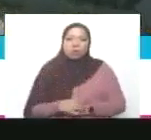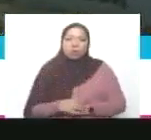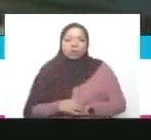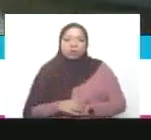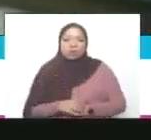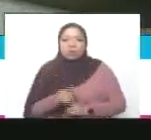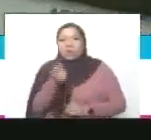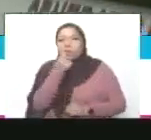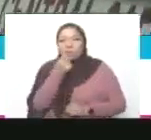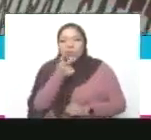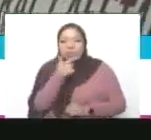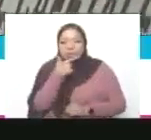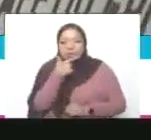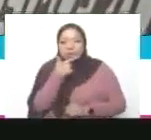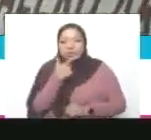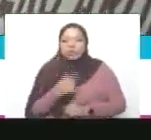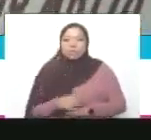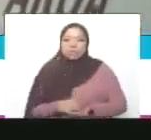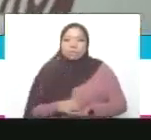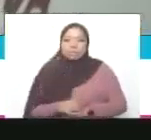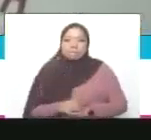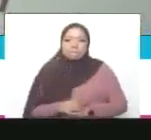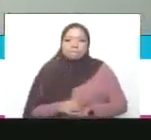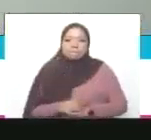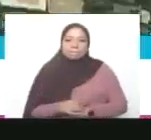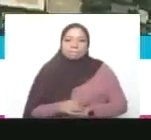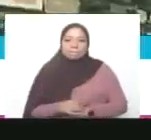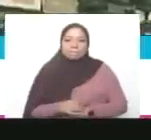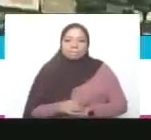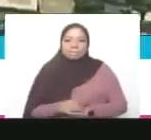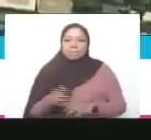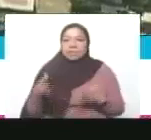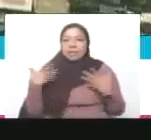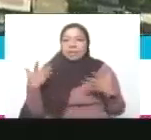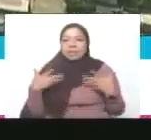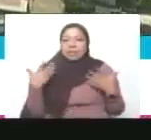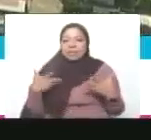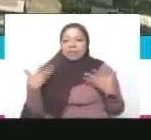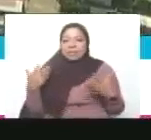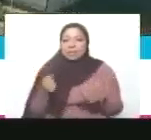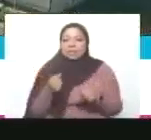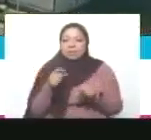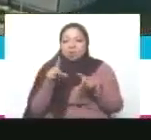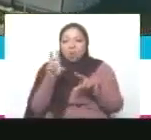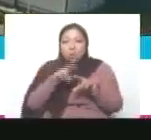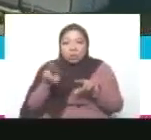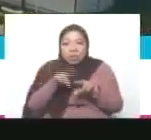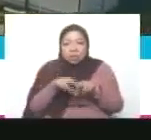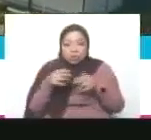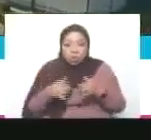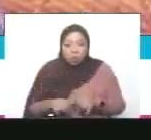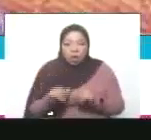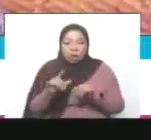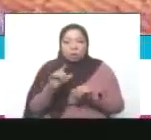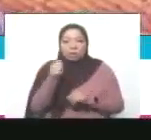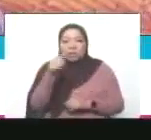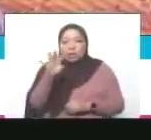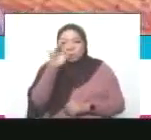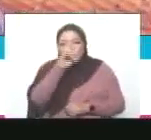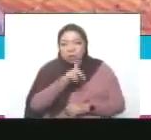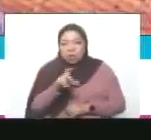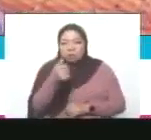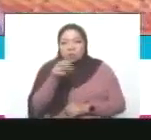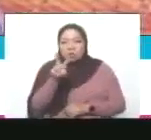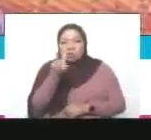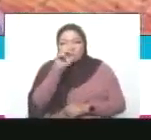este bonito rubro, como yo lo llamo. Es una gran alegría que un niño, hijo de uno de 14 años, de